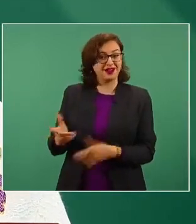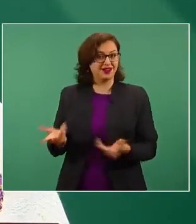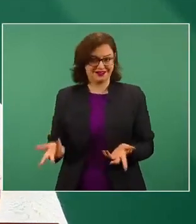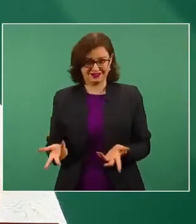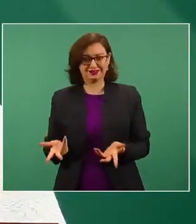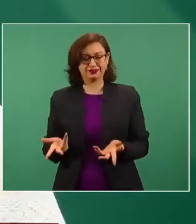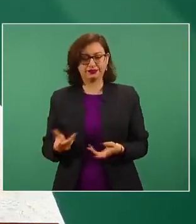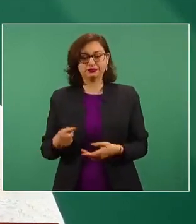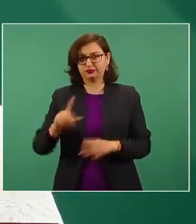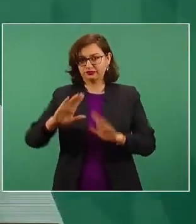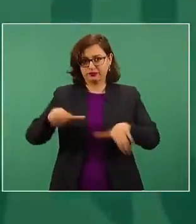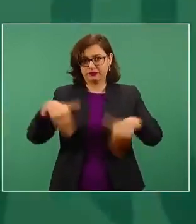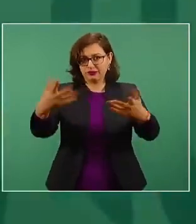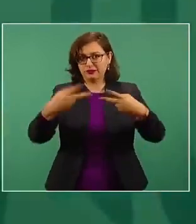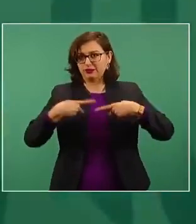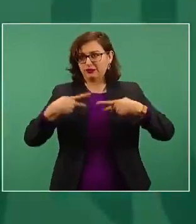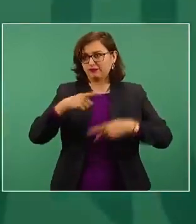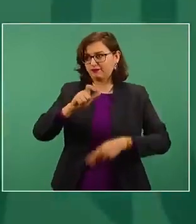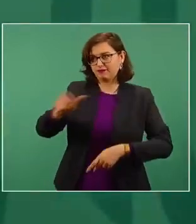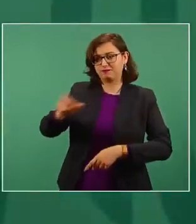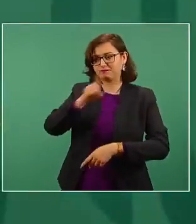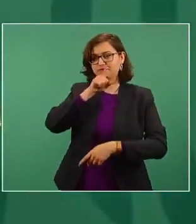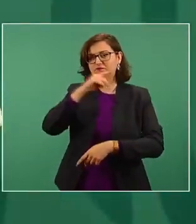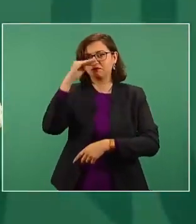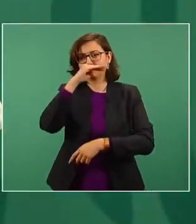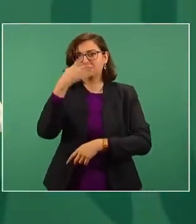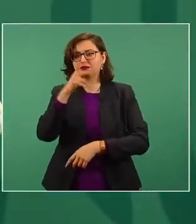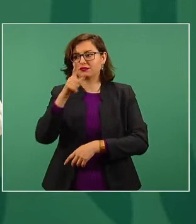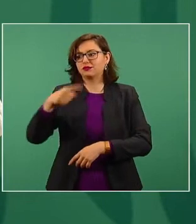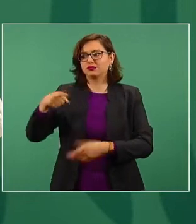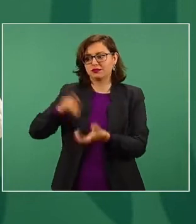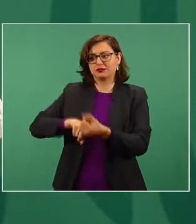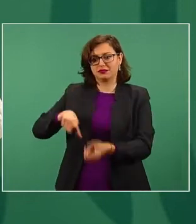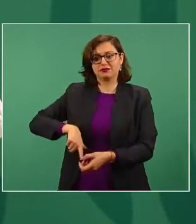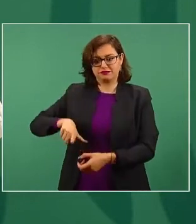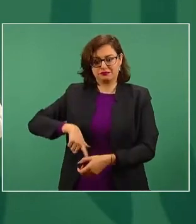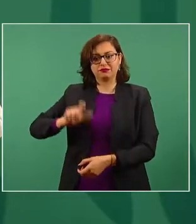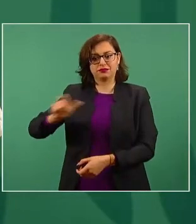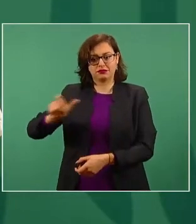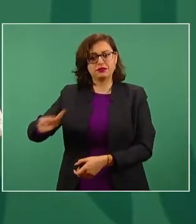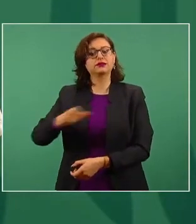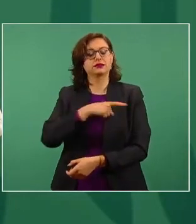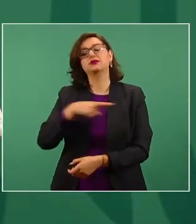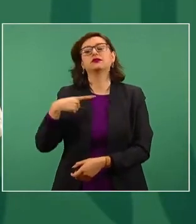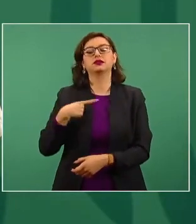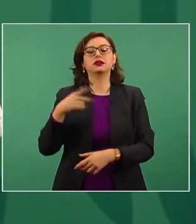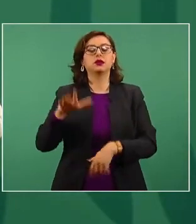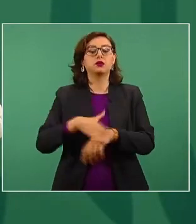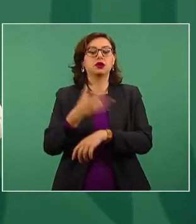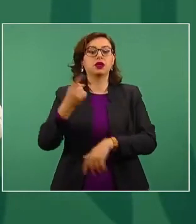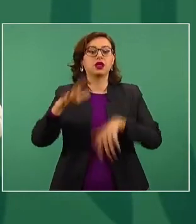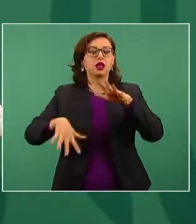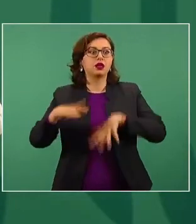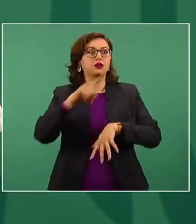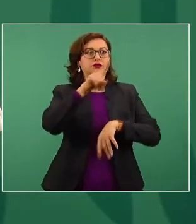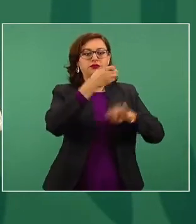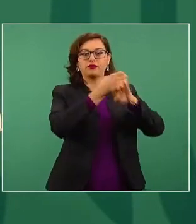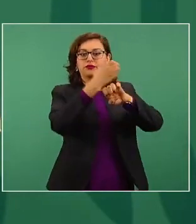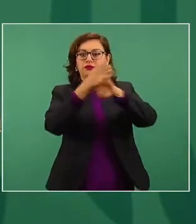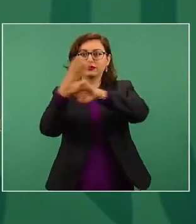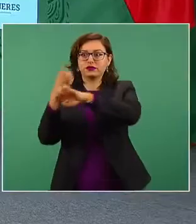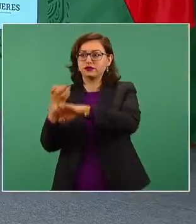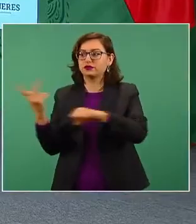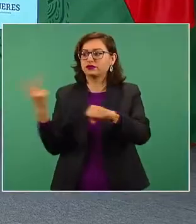que un ministerio público, y que en diversas ocasiones en las defensorías públicas de las diversas entidades federativas no